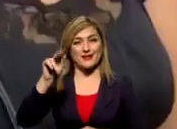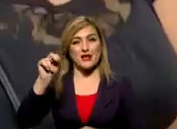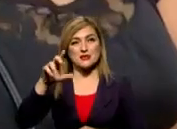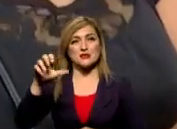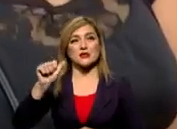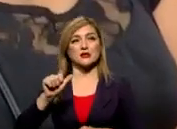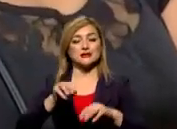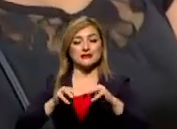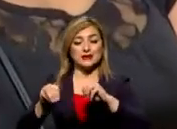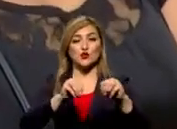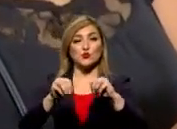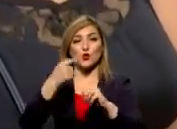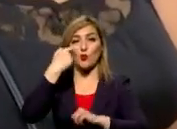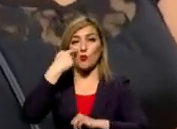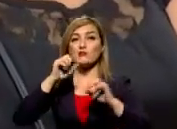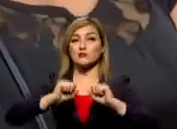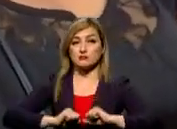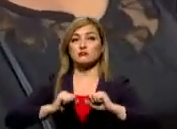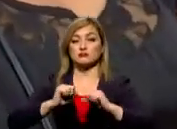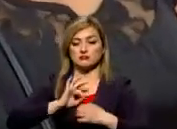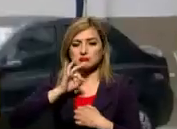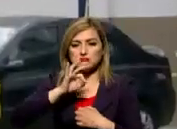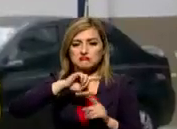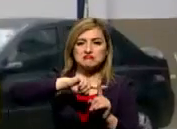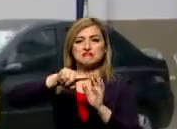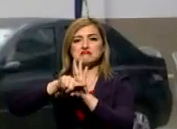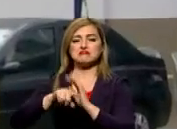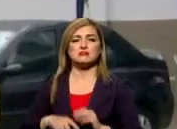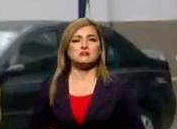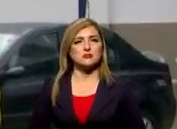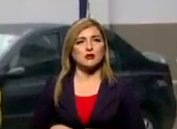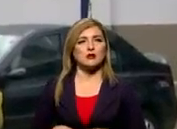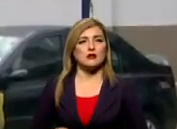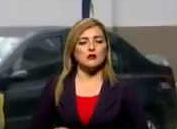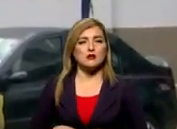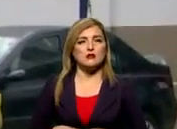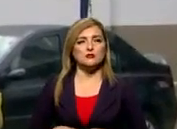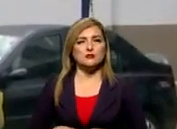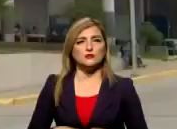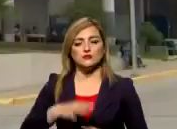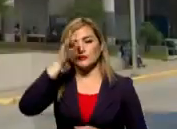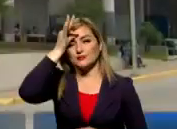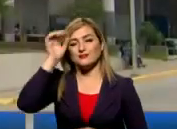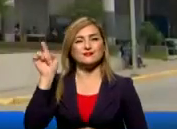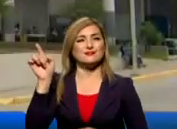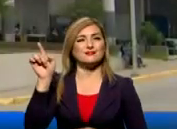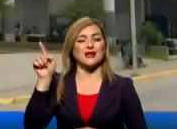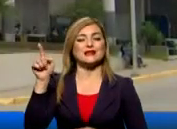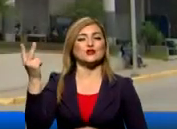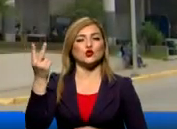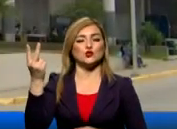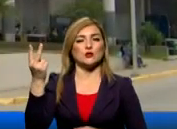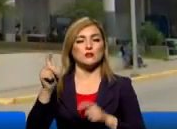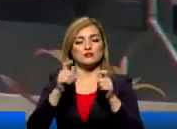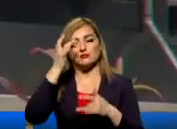Sur también se toman muestras para descartar el coronavirus. Mientras que en los hospitales del Bicentenario y Ceibos, la afluencia